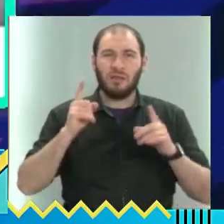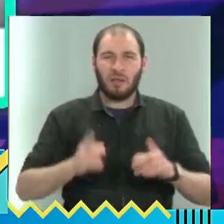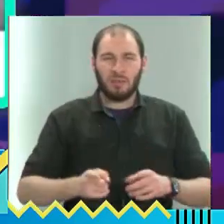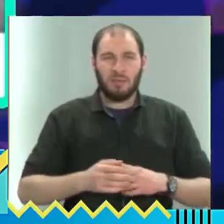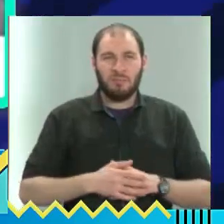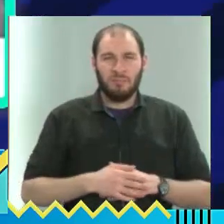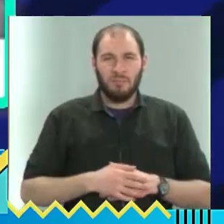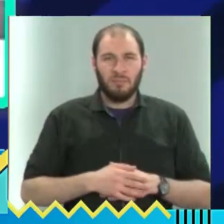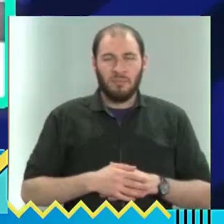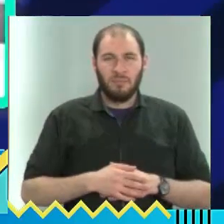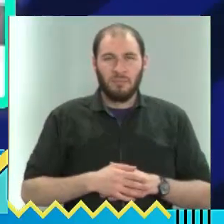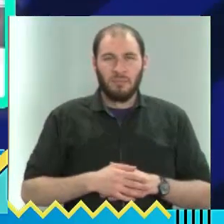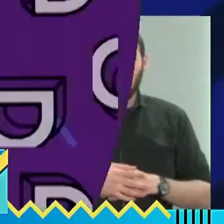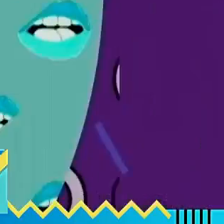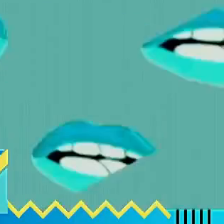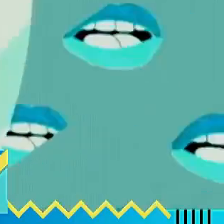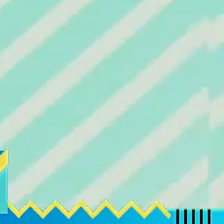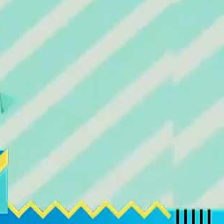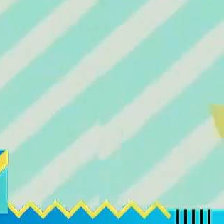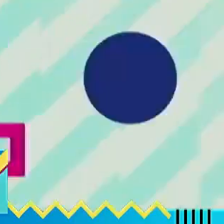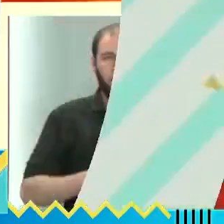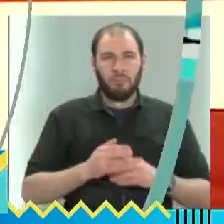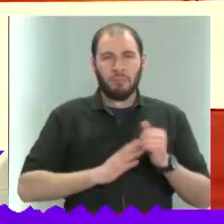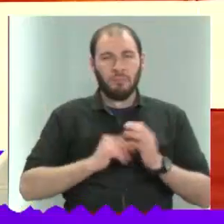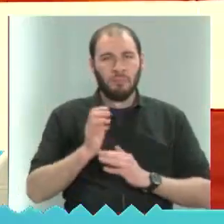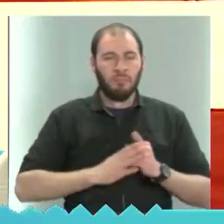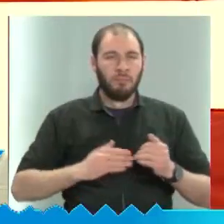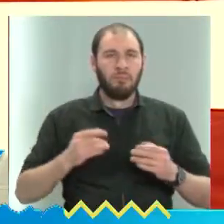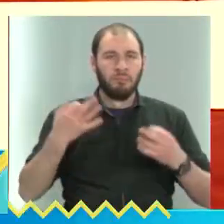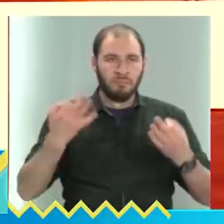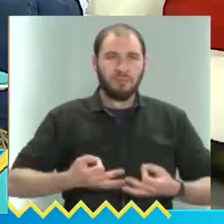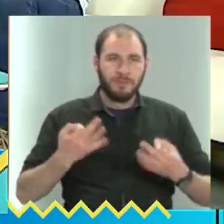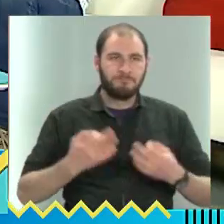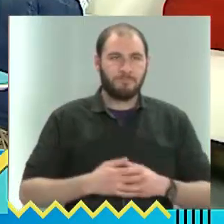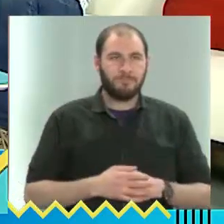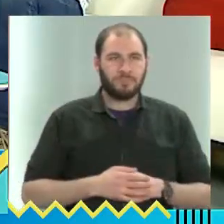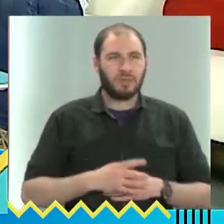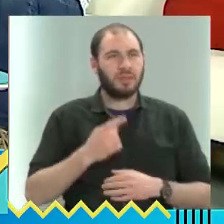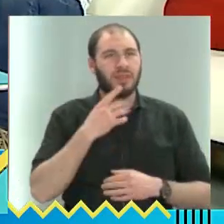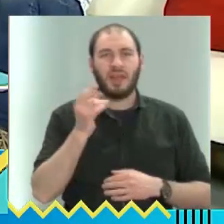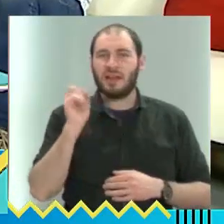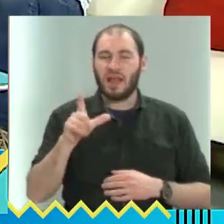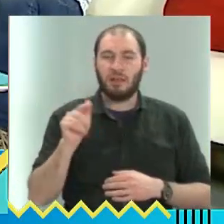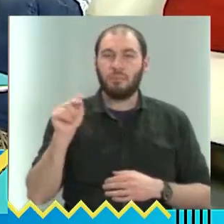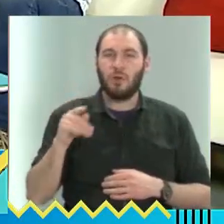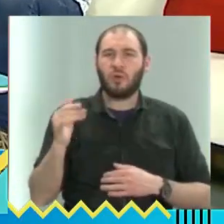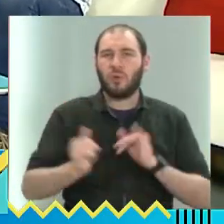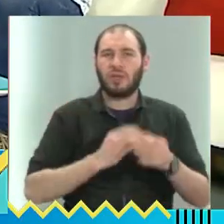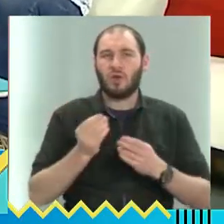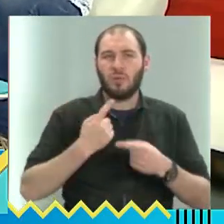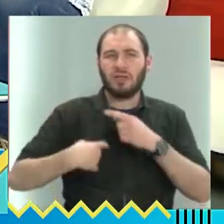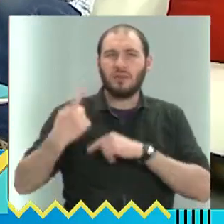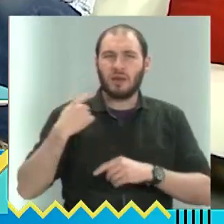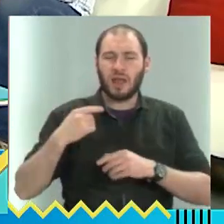están haciendo obras de muy buena factura. Bien. Daniel, Sí. ¿cómo explicarías la historia